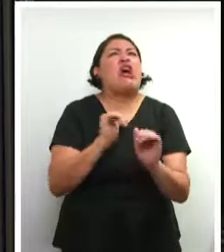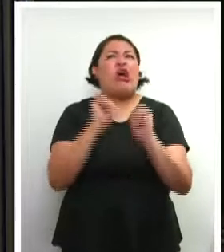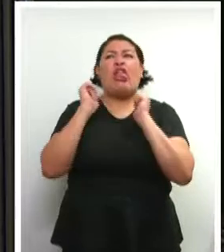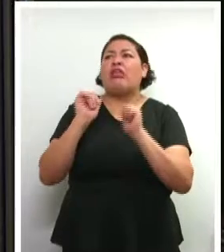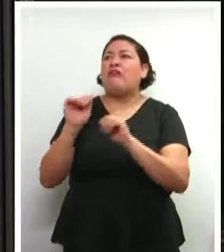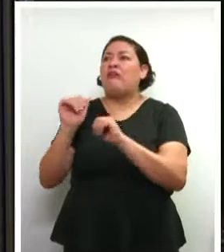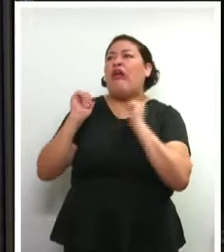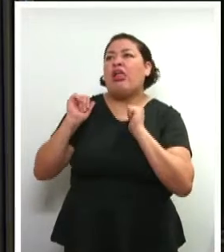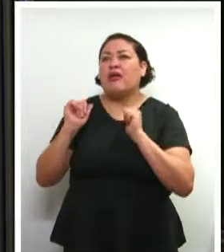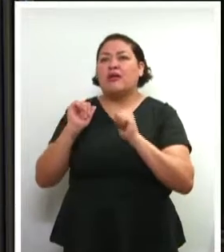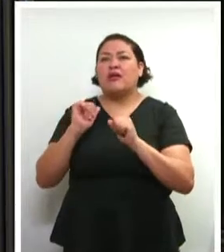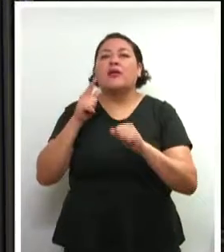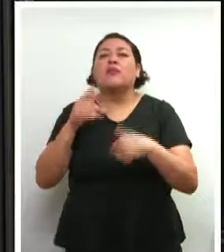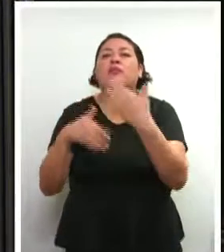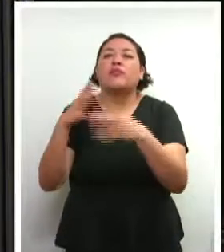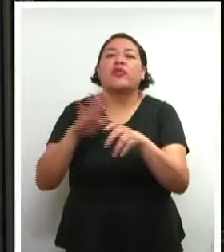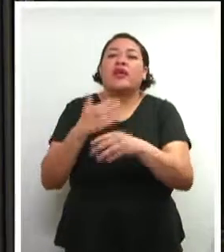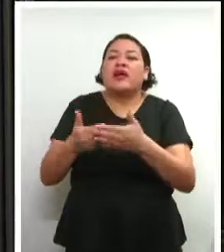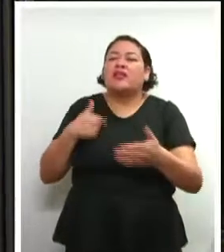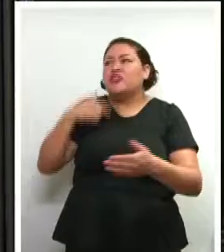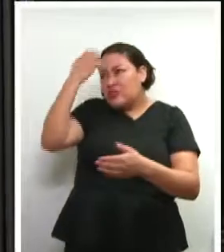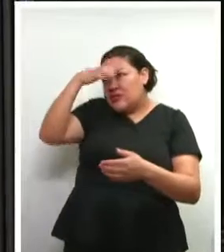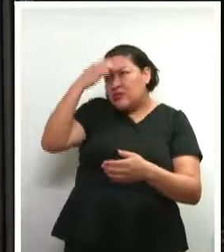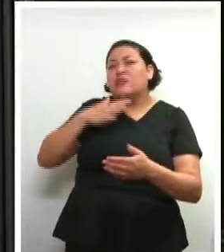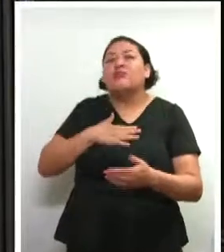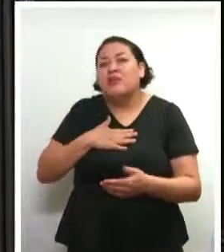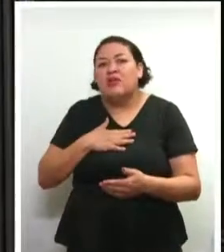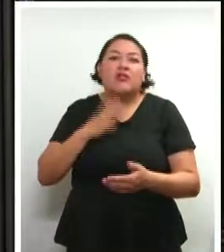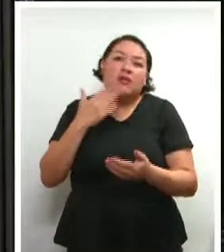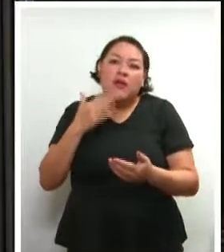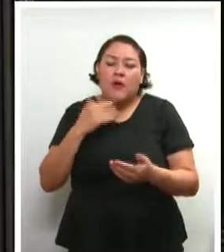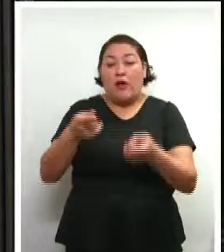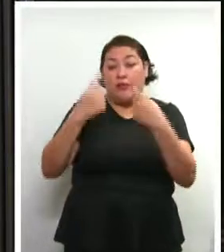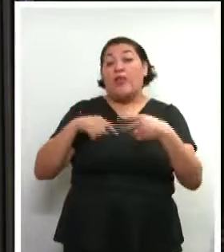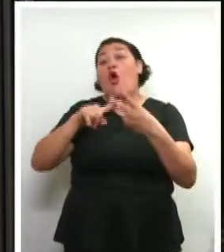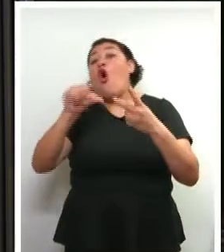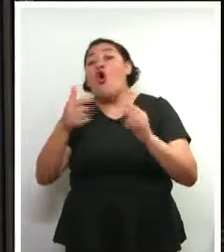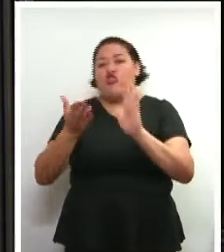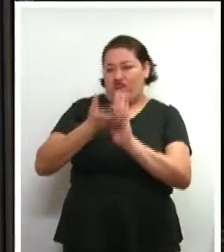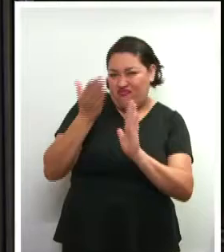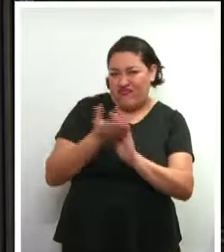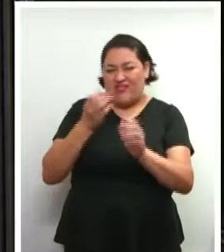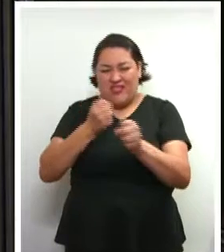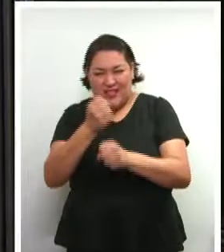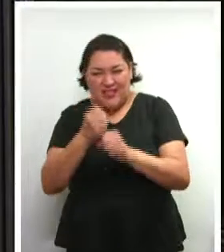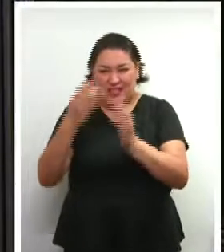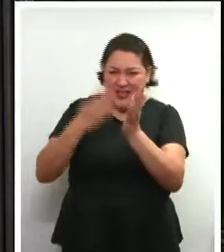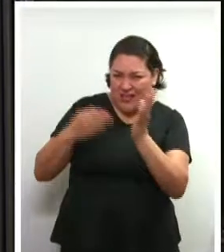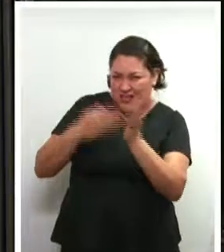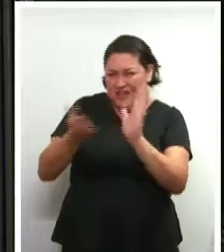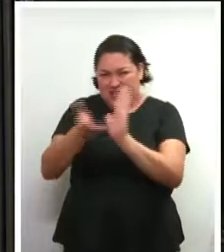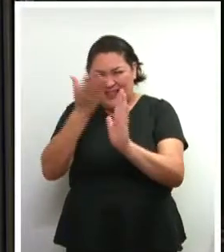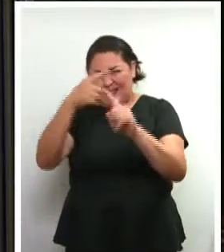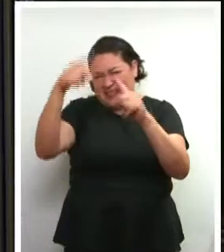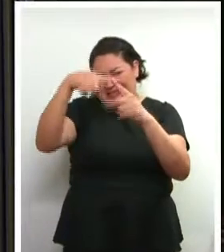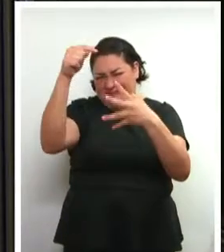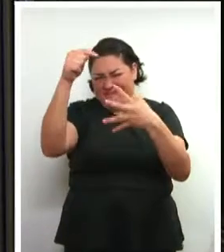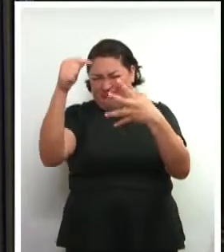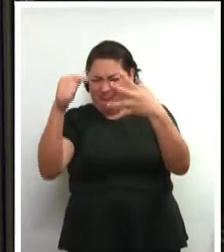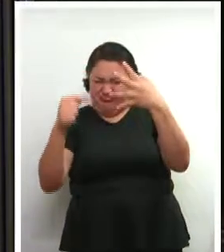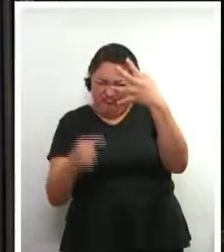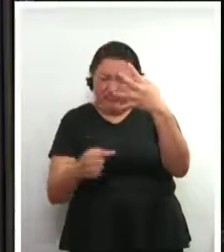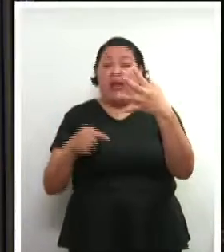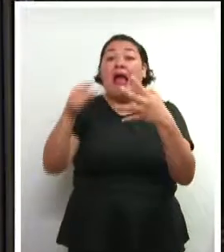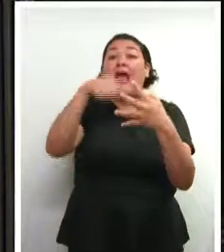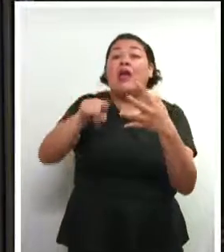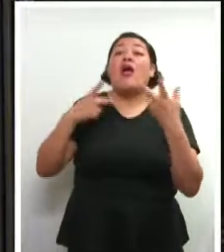carreras universitarias y la denostación de oficios como el carpintero, herrero, cocinero, trabajador de la construcción, zapatero, mecánico, automotriz, peletero, plomero, etcétera, hacen que un gran